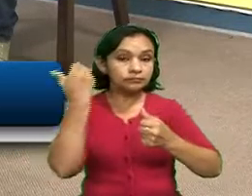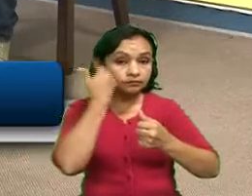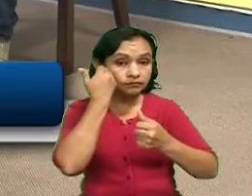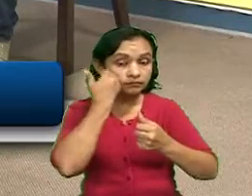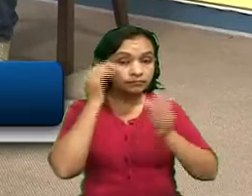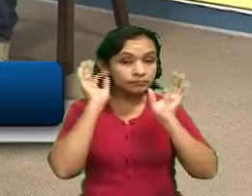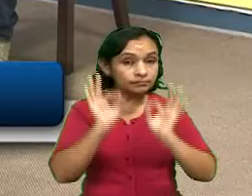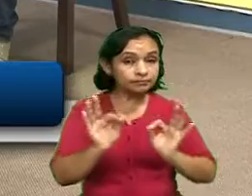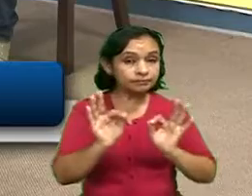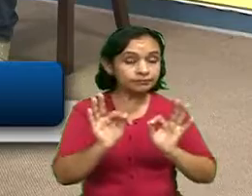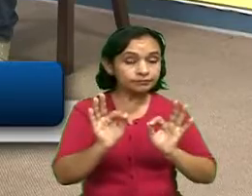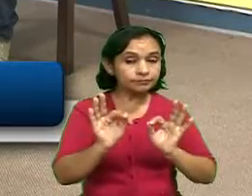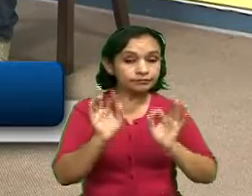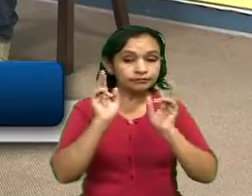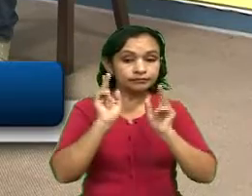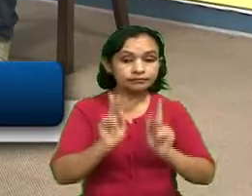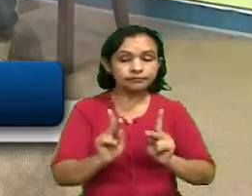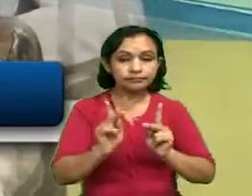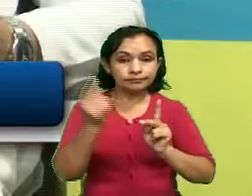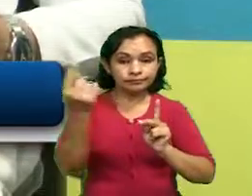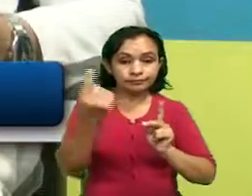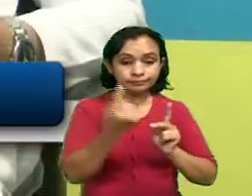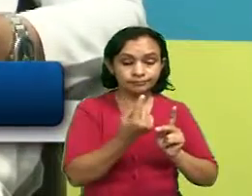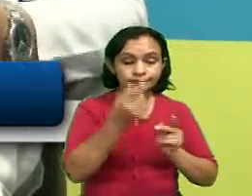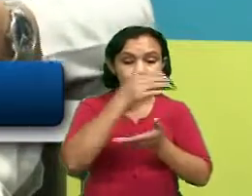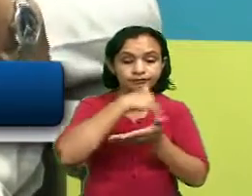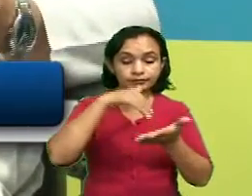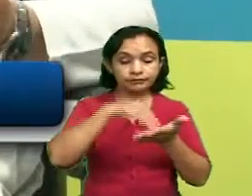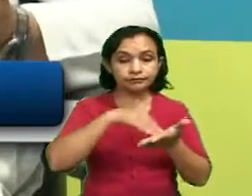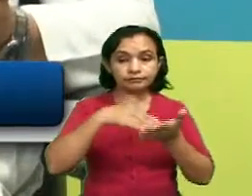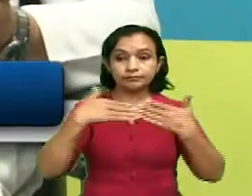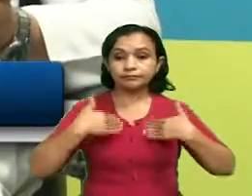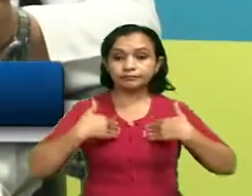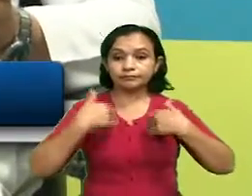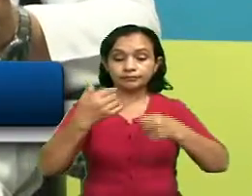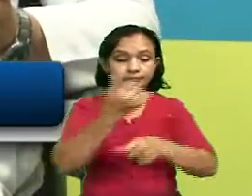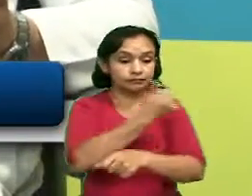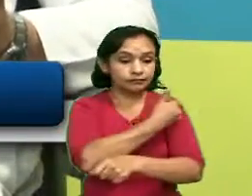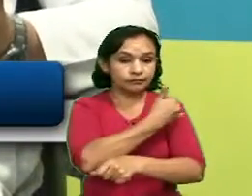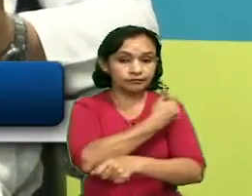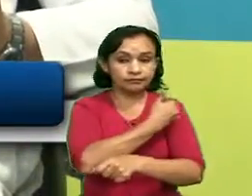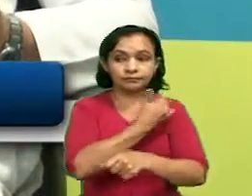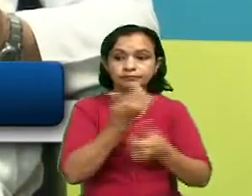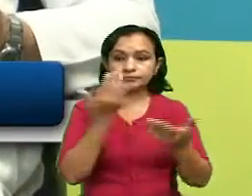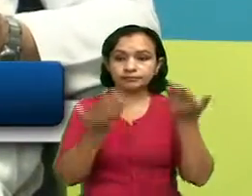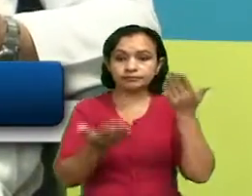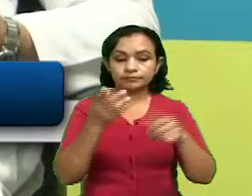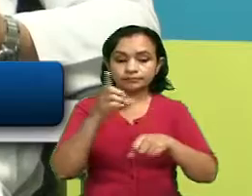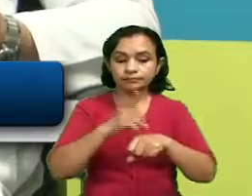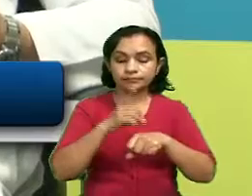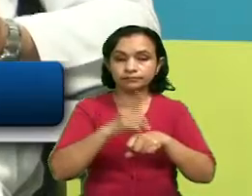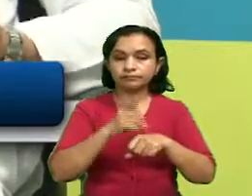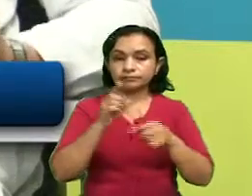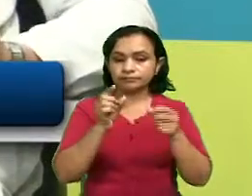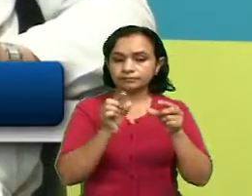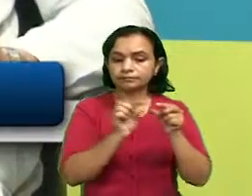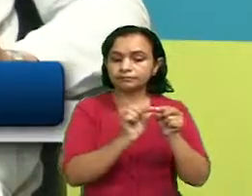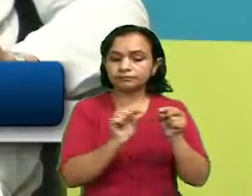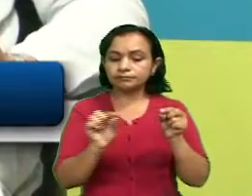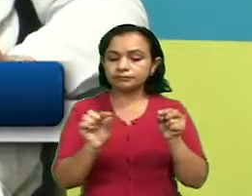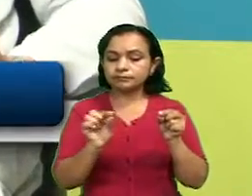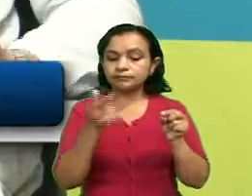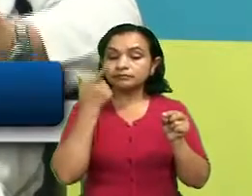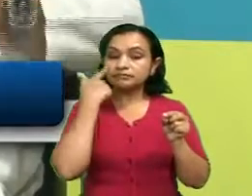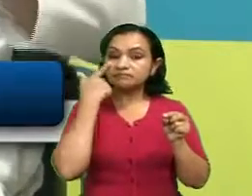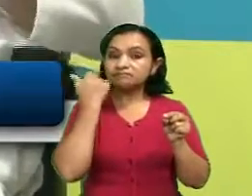positivo. Desde el que el paciente ingresa a la unidad de salud como paciente sospechoso, que el médico le pone en su diagnóstico paciente